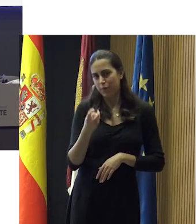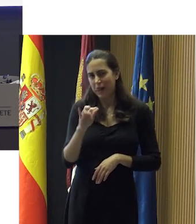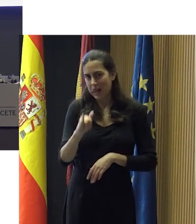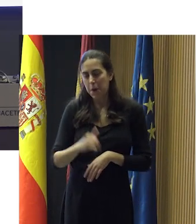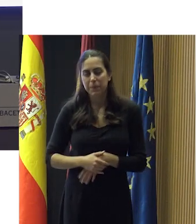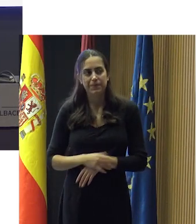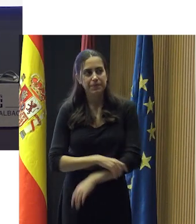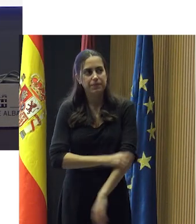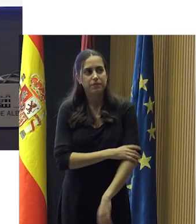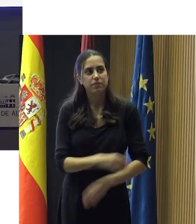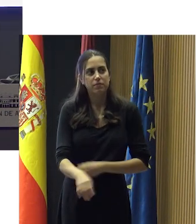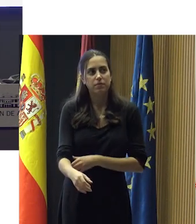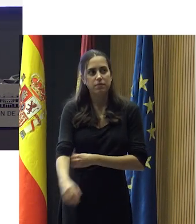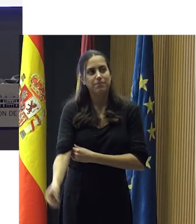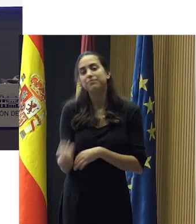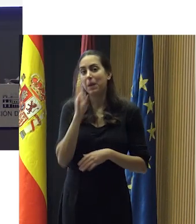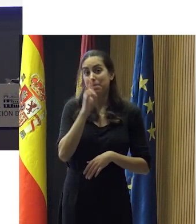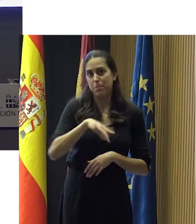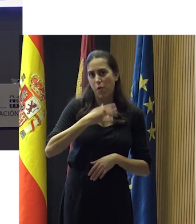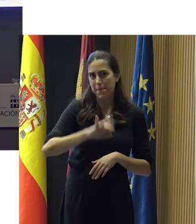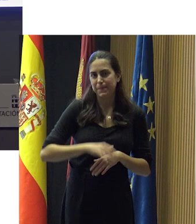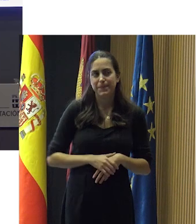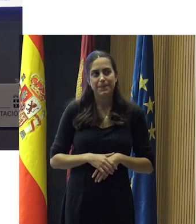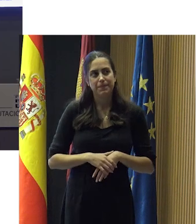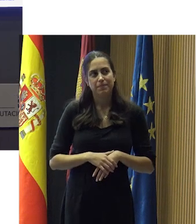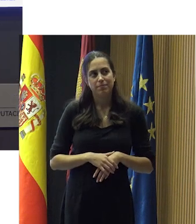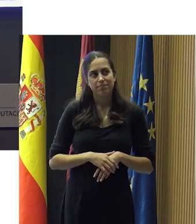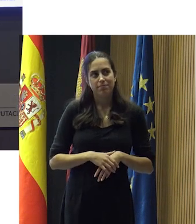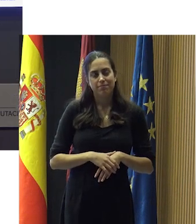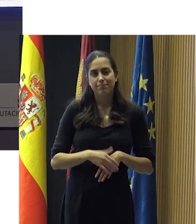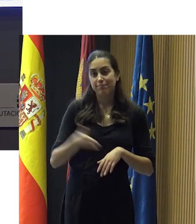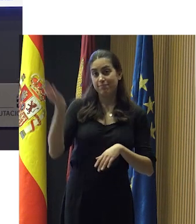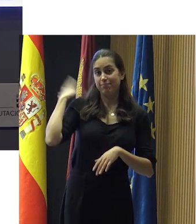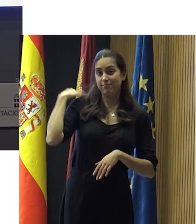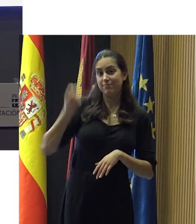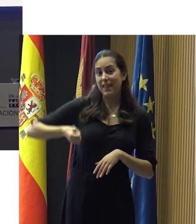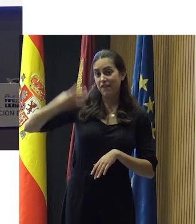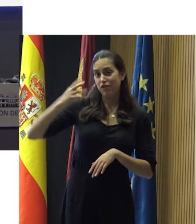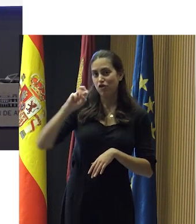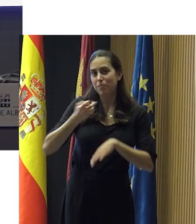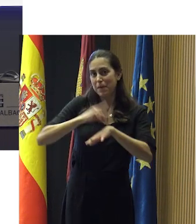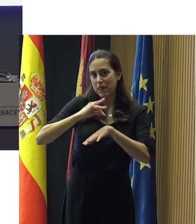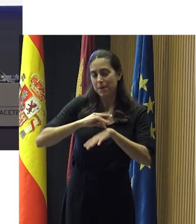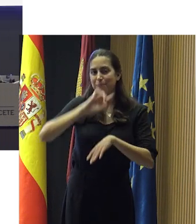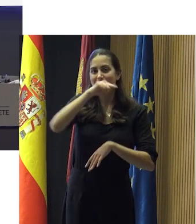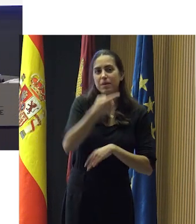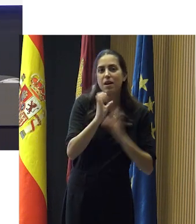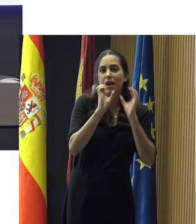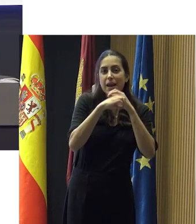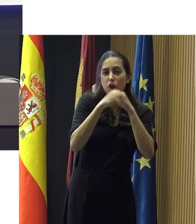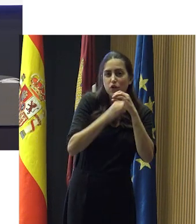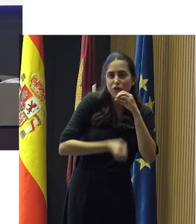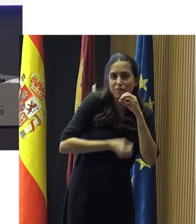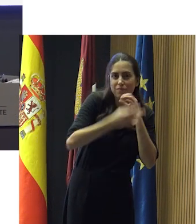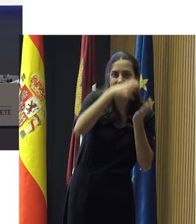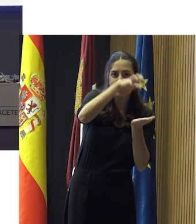también, bueno, está aquí atrás, de hecho se puede ver por aquí detrás, ¿vale? Y luego tenemos también un laboratorio que es donde